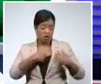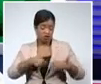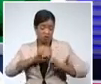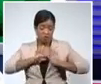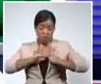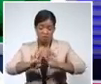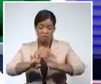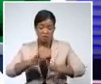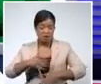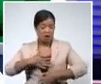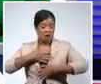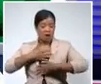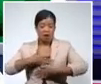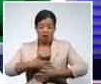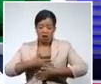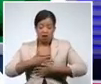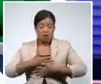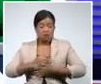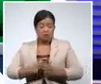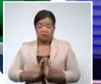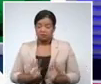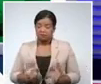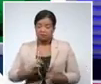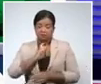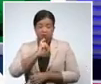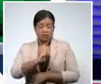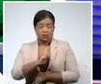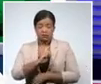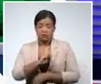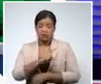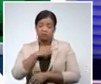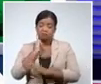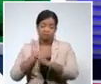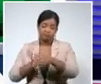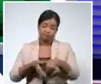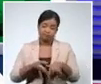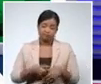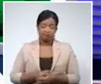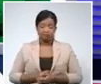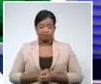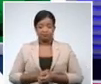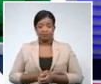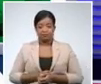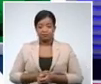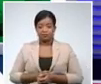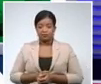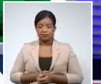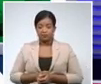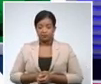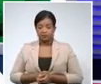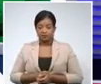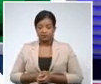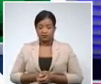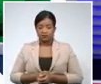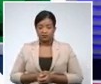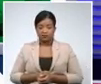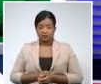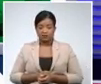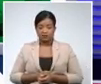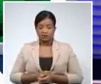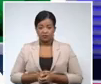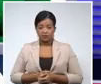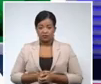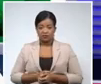cardiorrespiratoria en asistolia y lamentablemente no es posible recuperarlo con las maniobras de